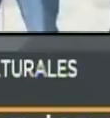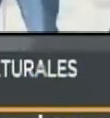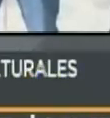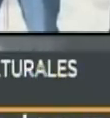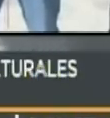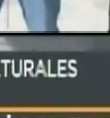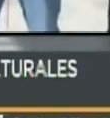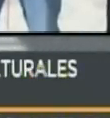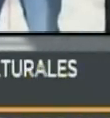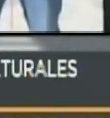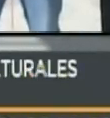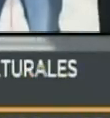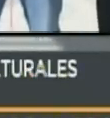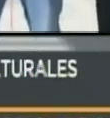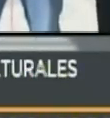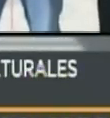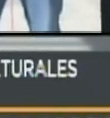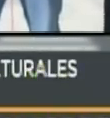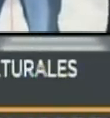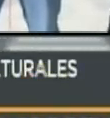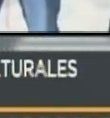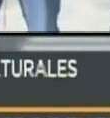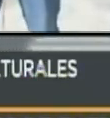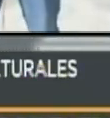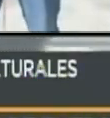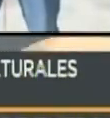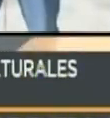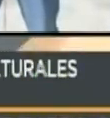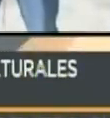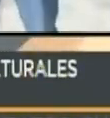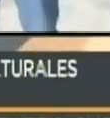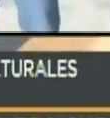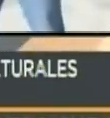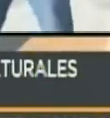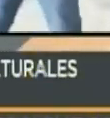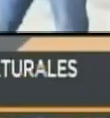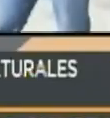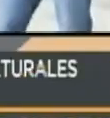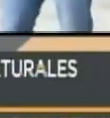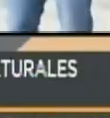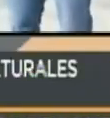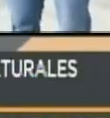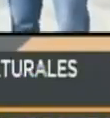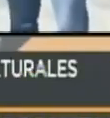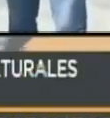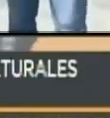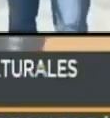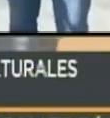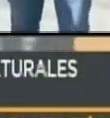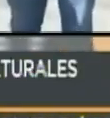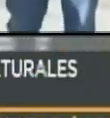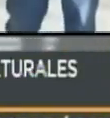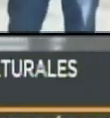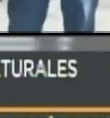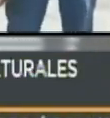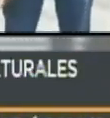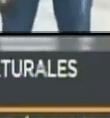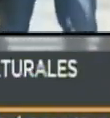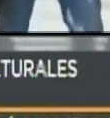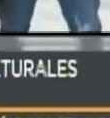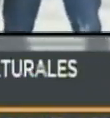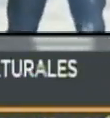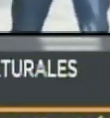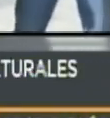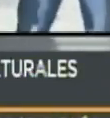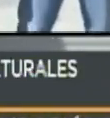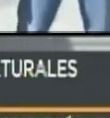seguir explicando un poco más de lo que somos acá en esta institución. Bueno, claro que sí, Brian. Bueno, un